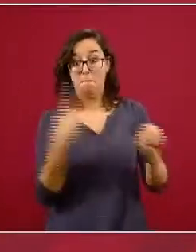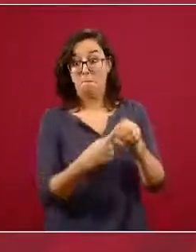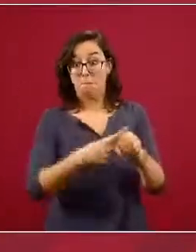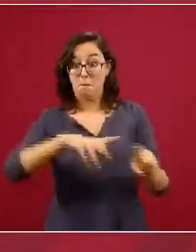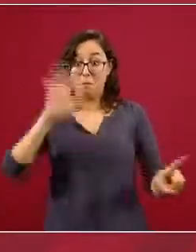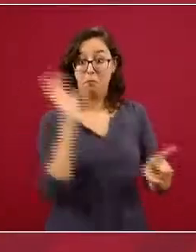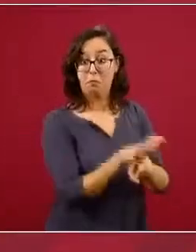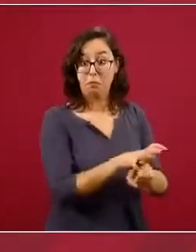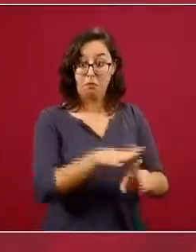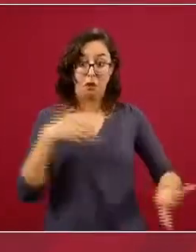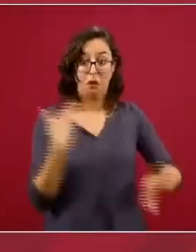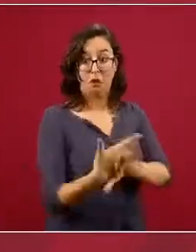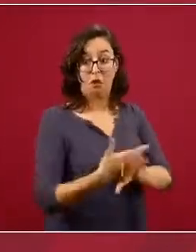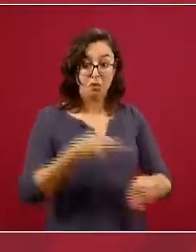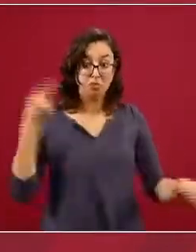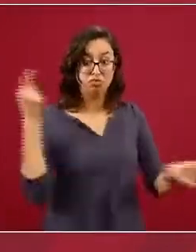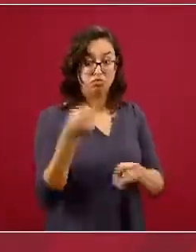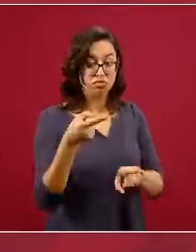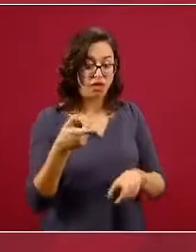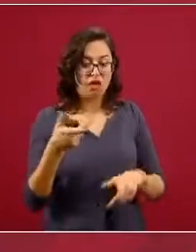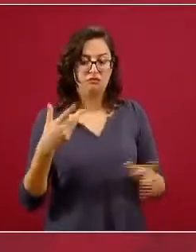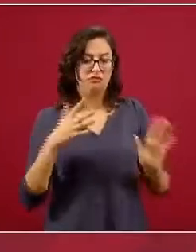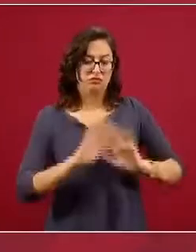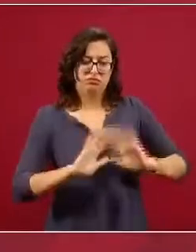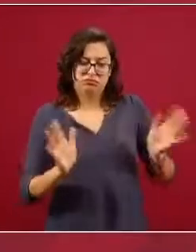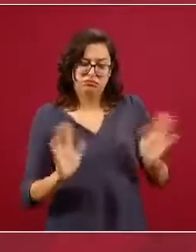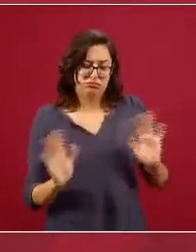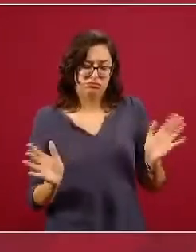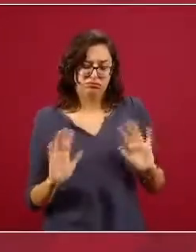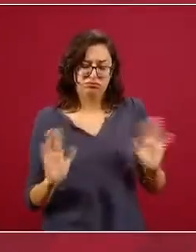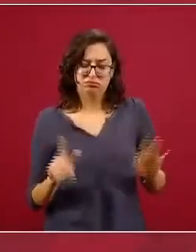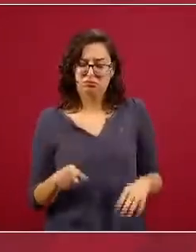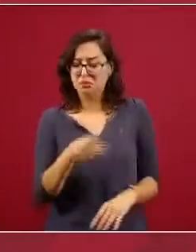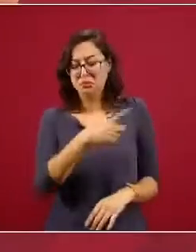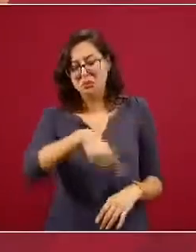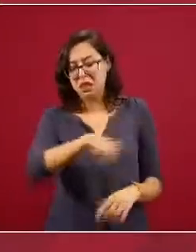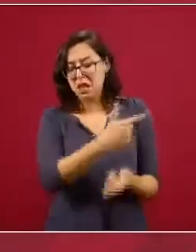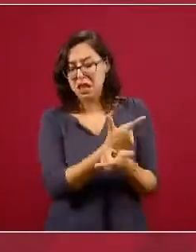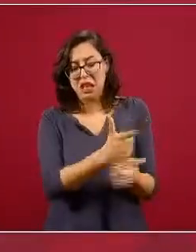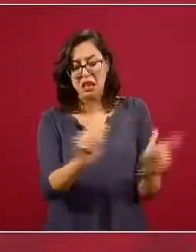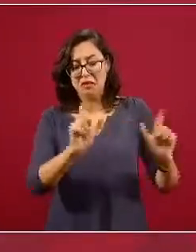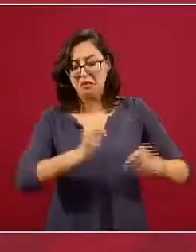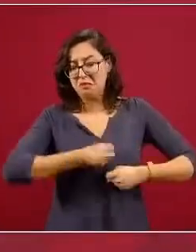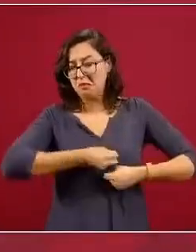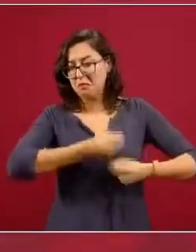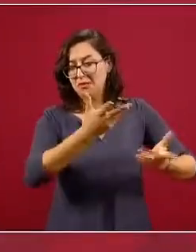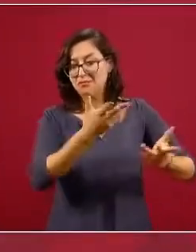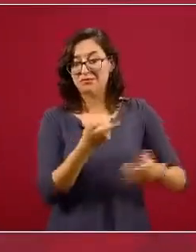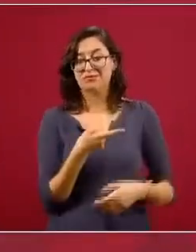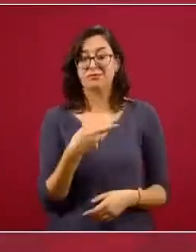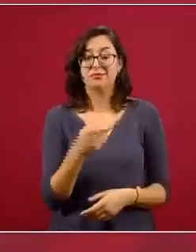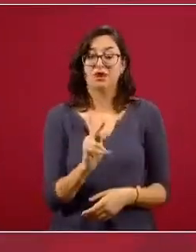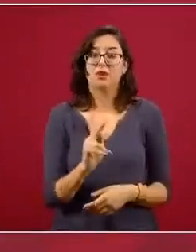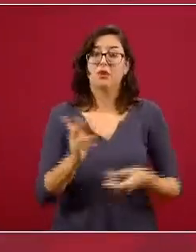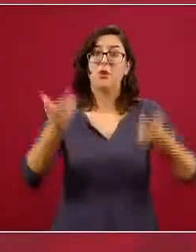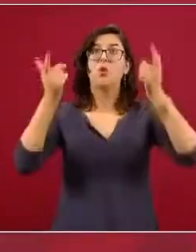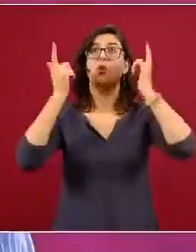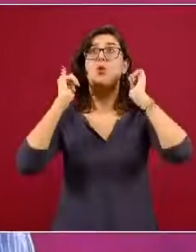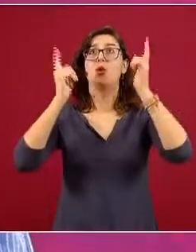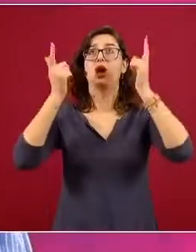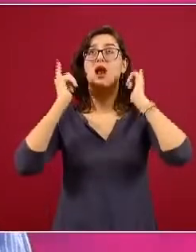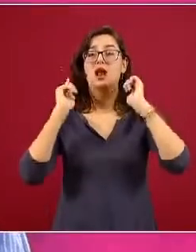diciendo a la prensa lo que quiero que pongan lo que gusten, pero externo mi aspiración a